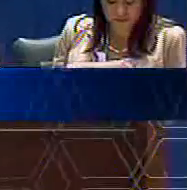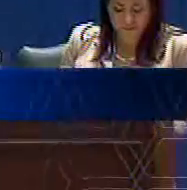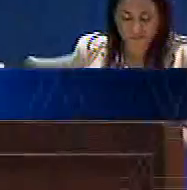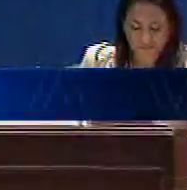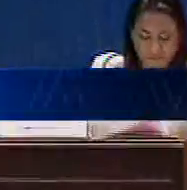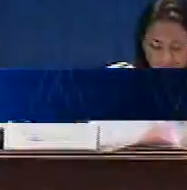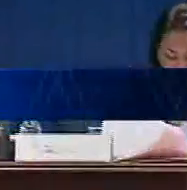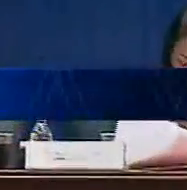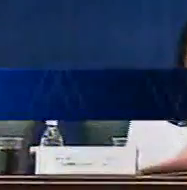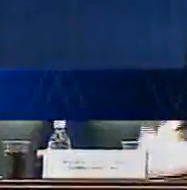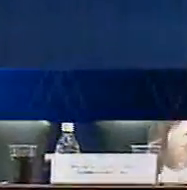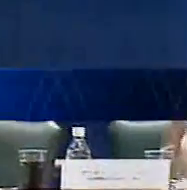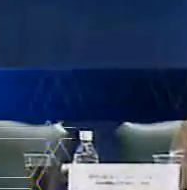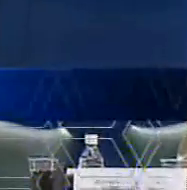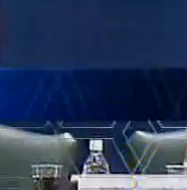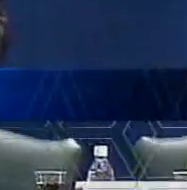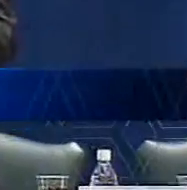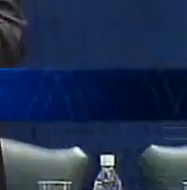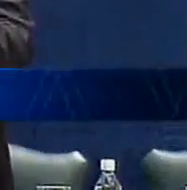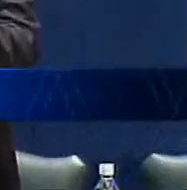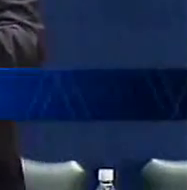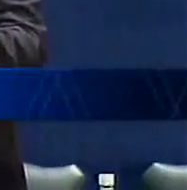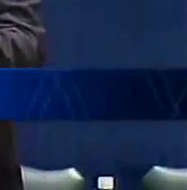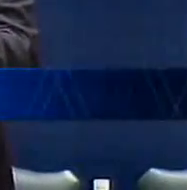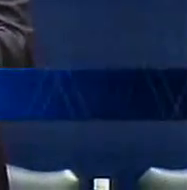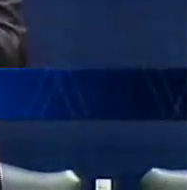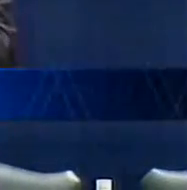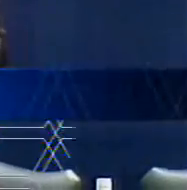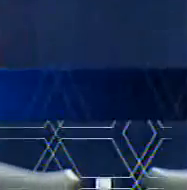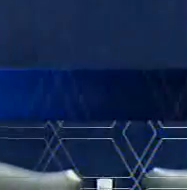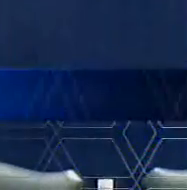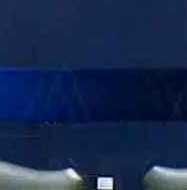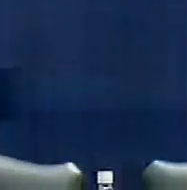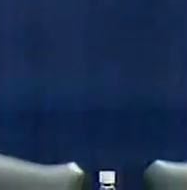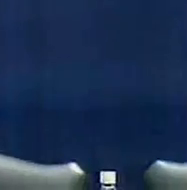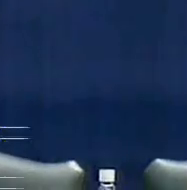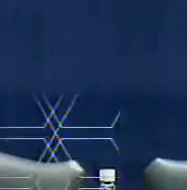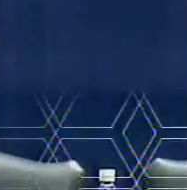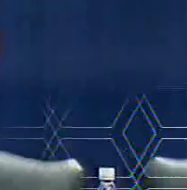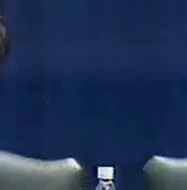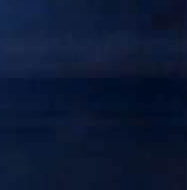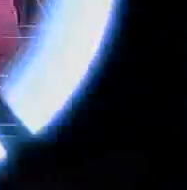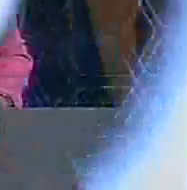Este mismo año, Asamblea Nacional exige realizar elecciones anticipadas.